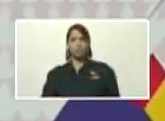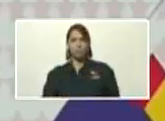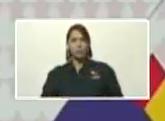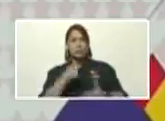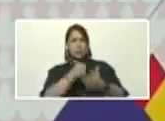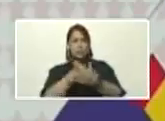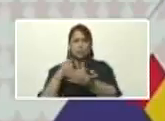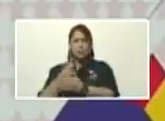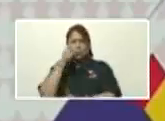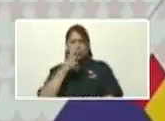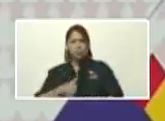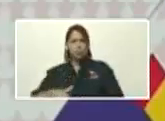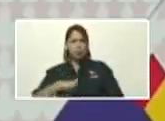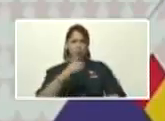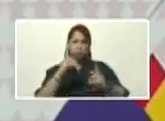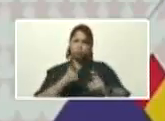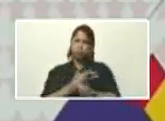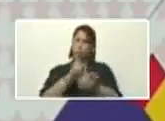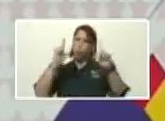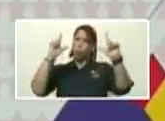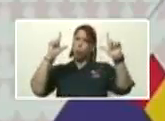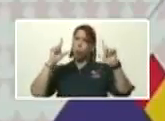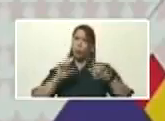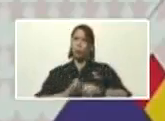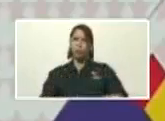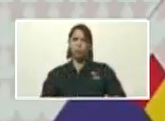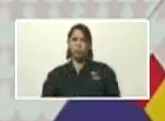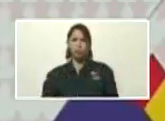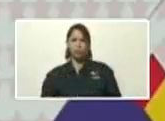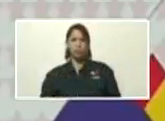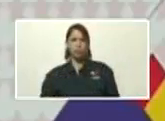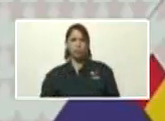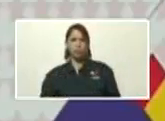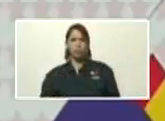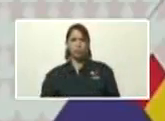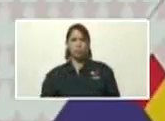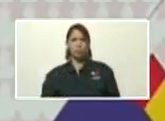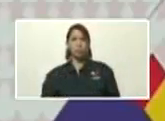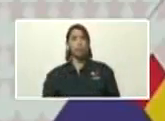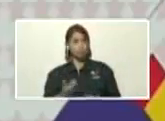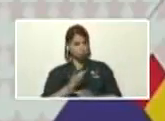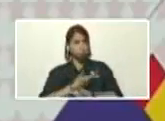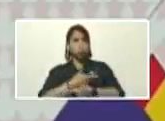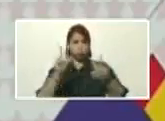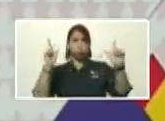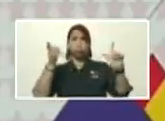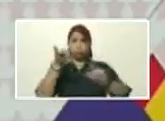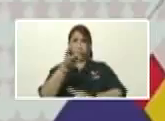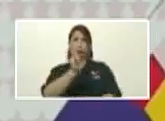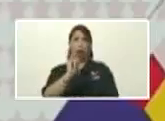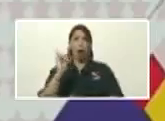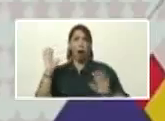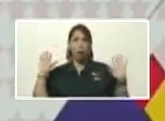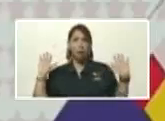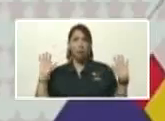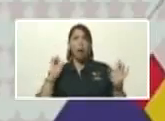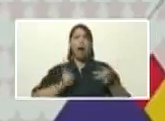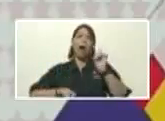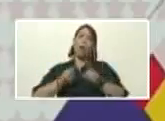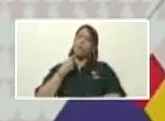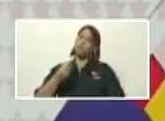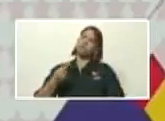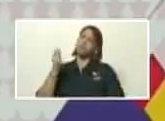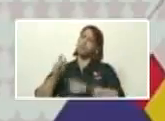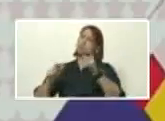lucha de un pueblo que ha decidido ser libre y que es libre. Algunos dicen por ahí,